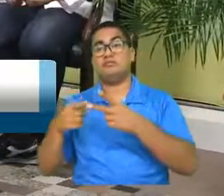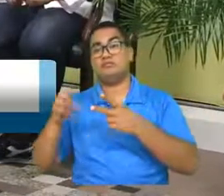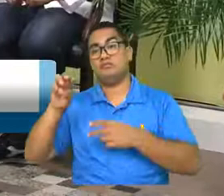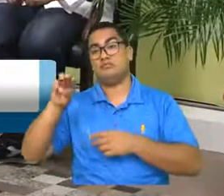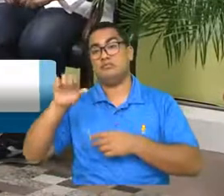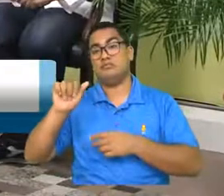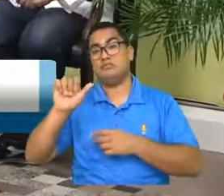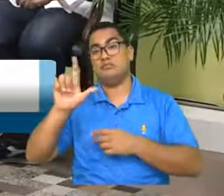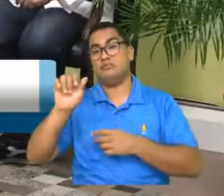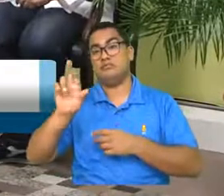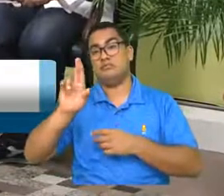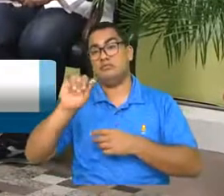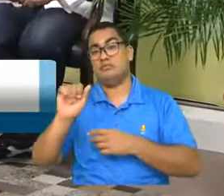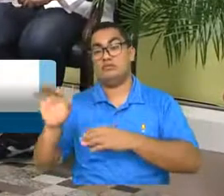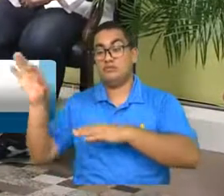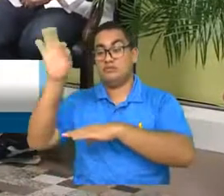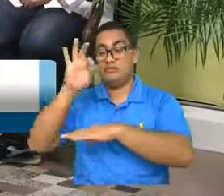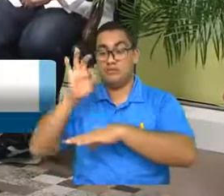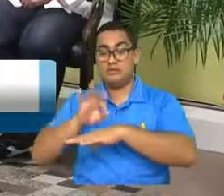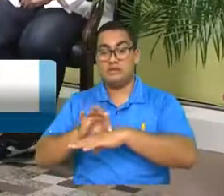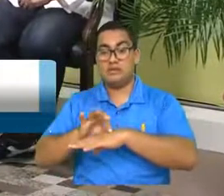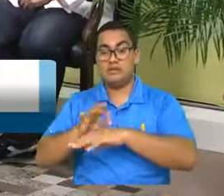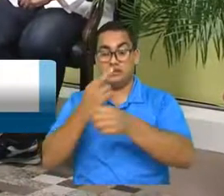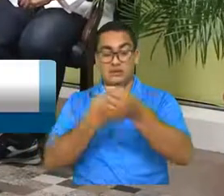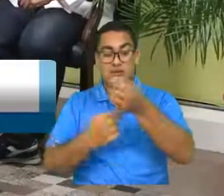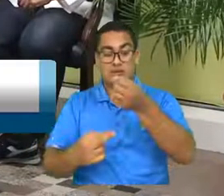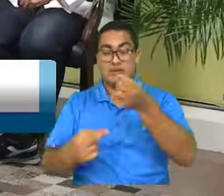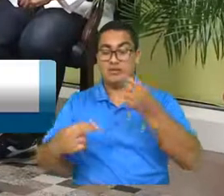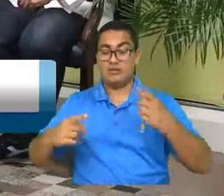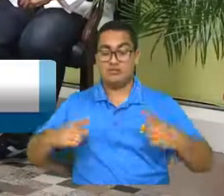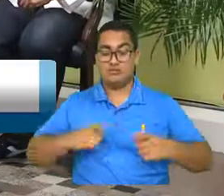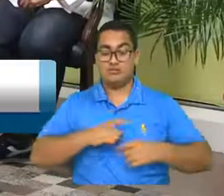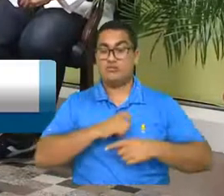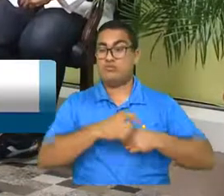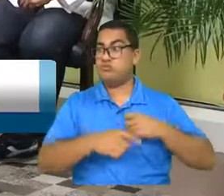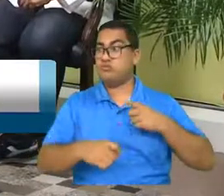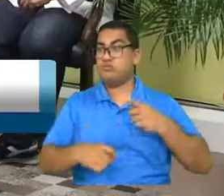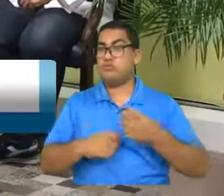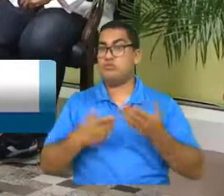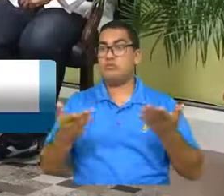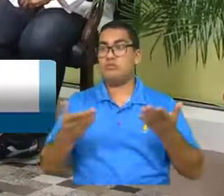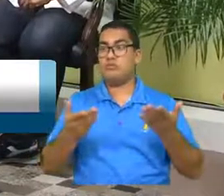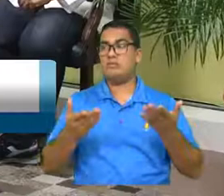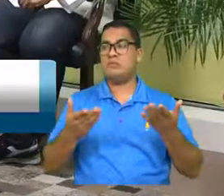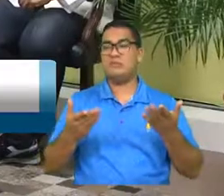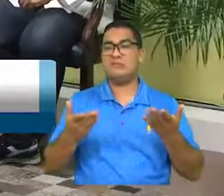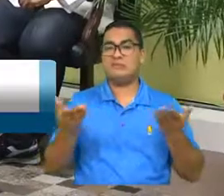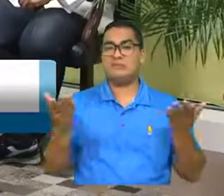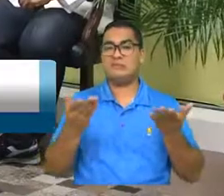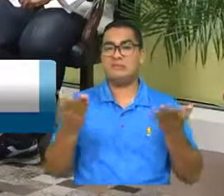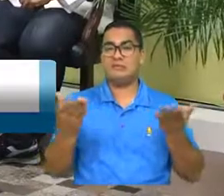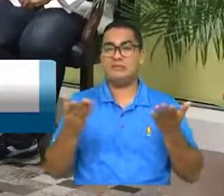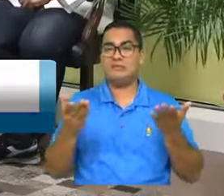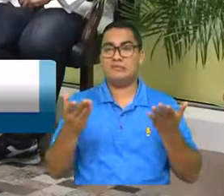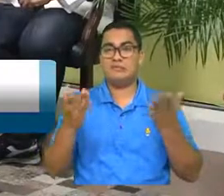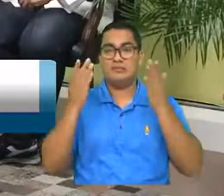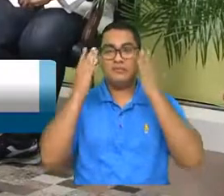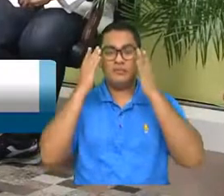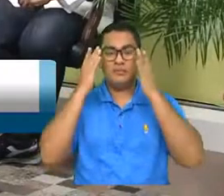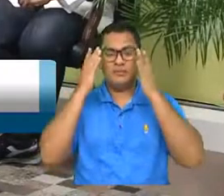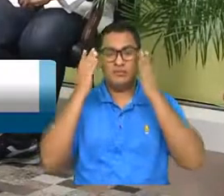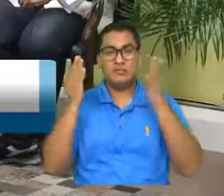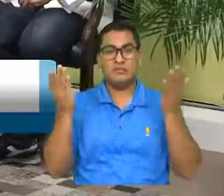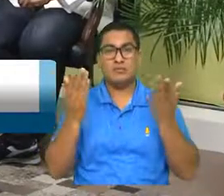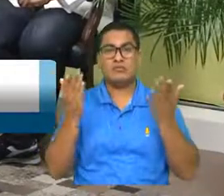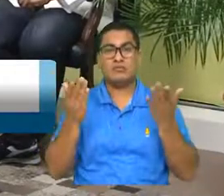parásito sanguíneo, el zancudo picó a una persona que estaba infectada con ese parásito en la sangre